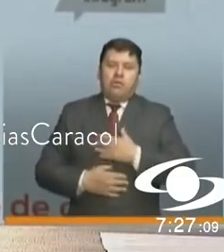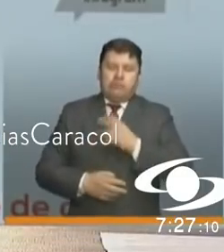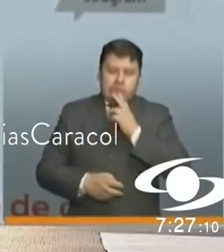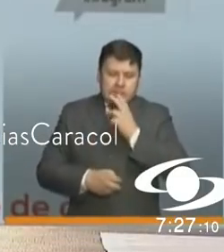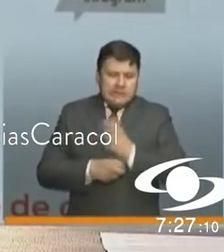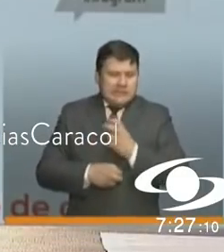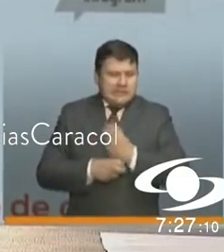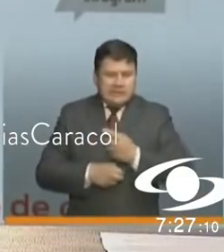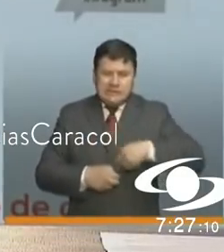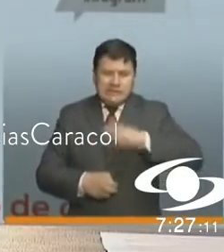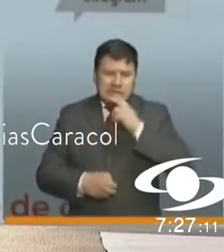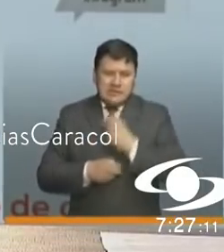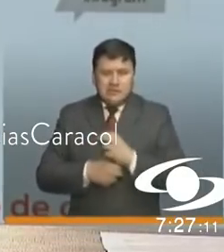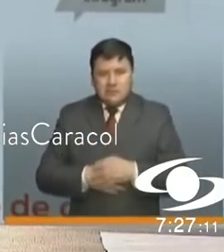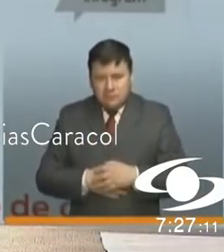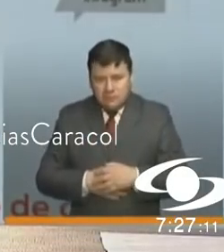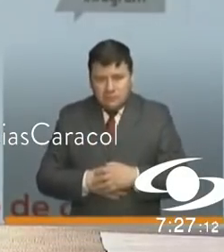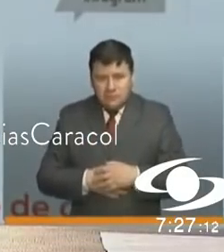tan compleja.